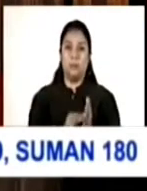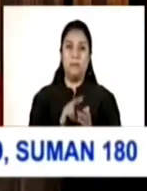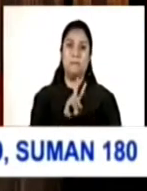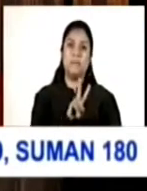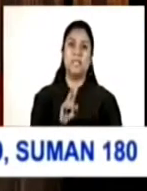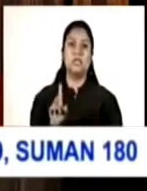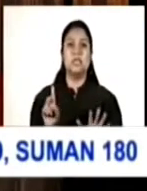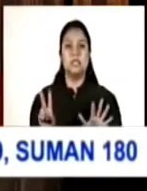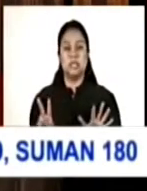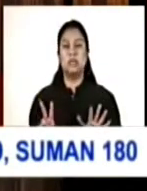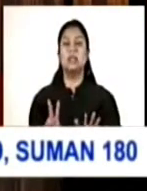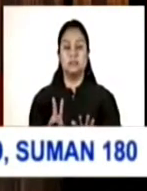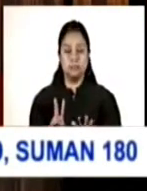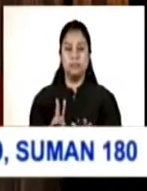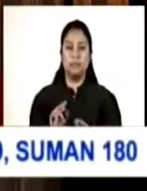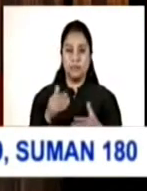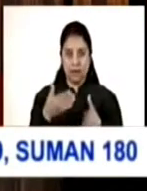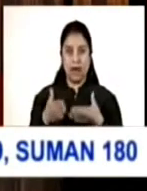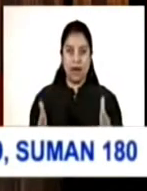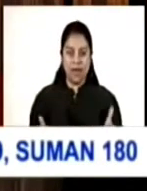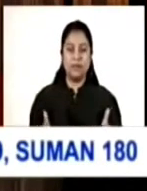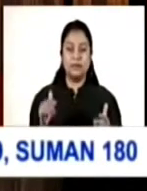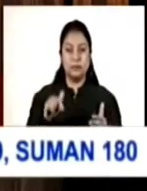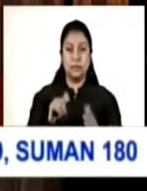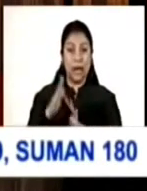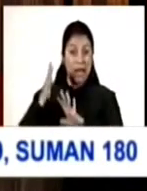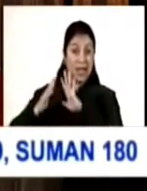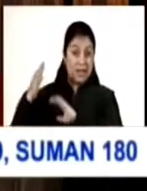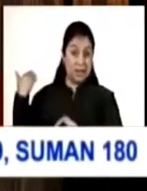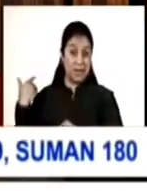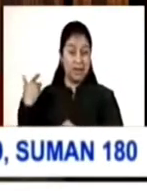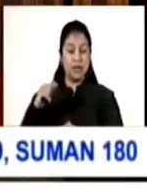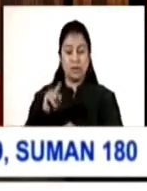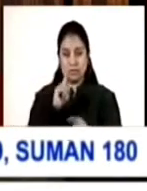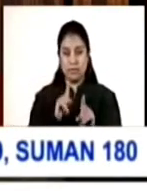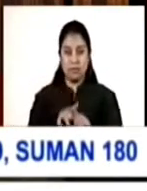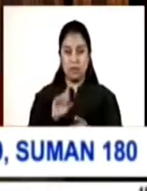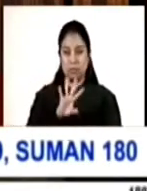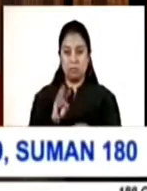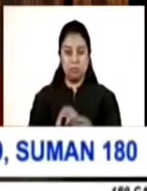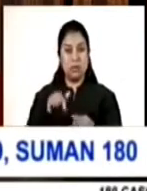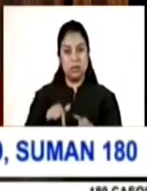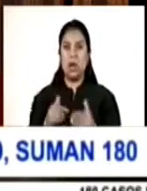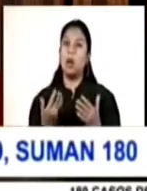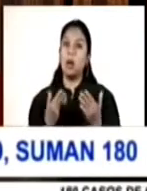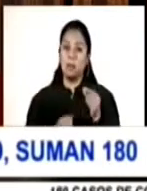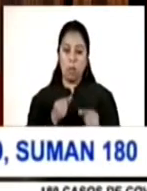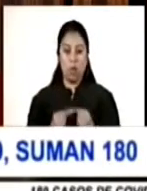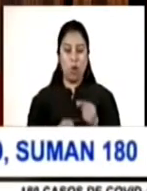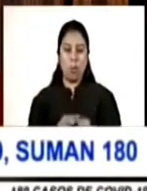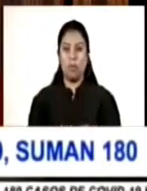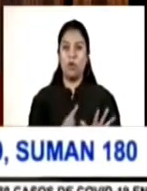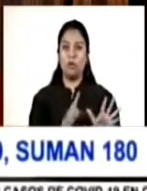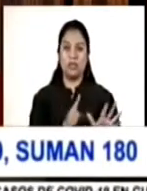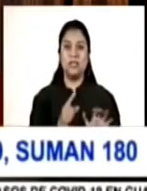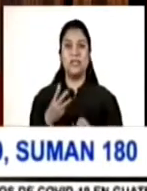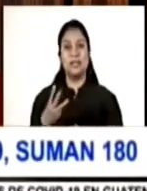54.427 que se llevaban total repartidas hasta el día de ayer, con lo que prácticamente estamos llegando a